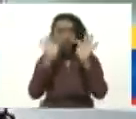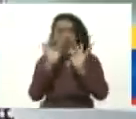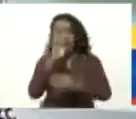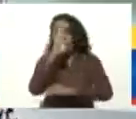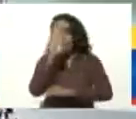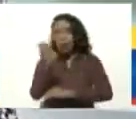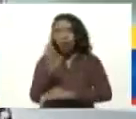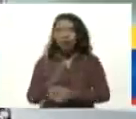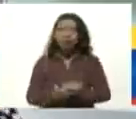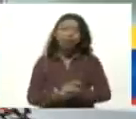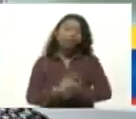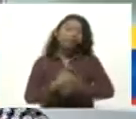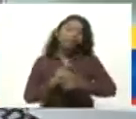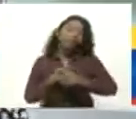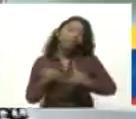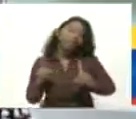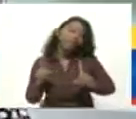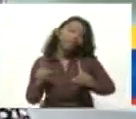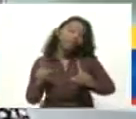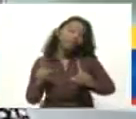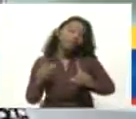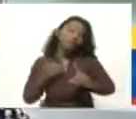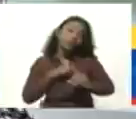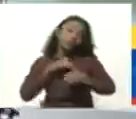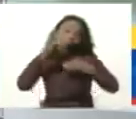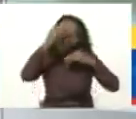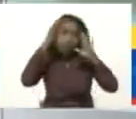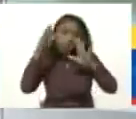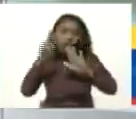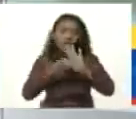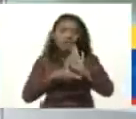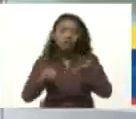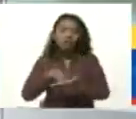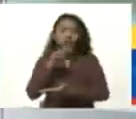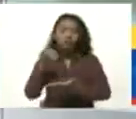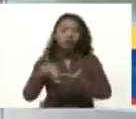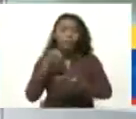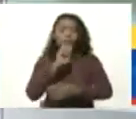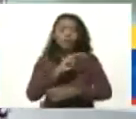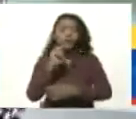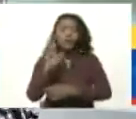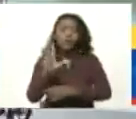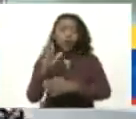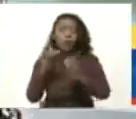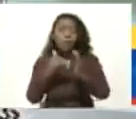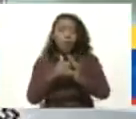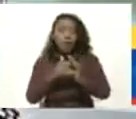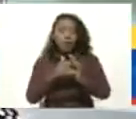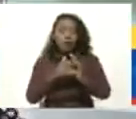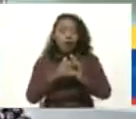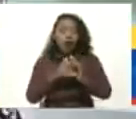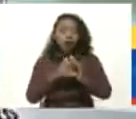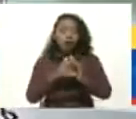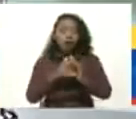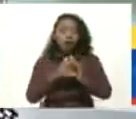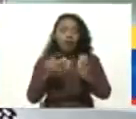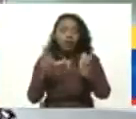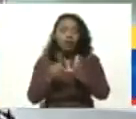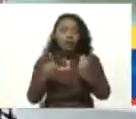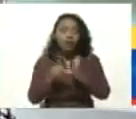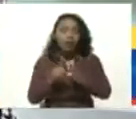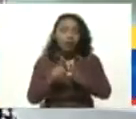directa, pero hemos atendido a nivel nacional los 25.000 planteles